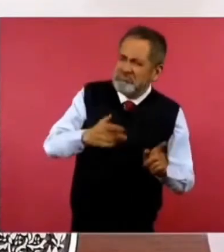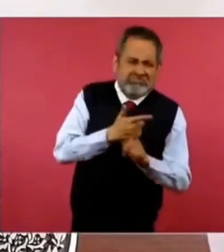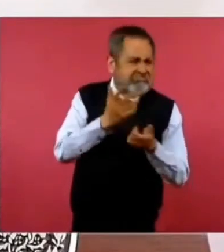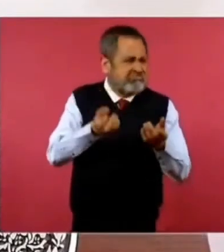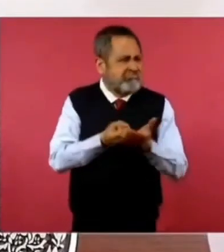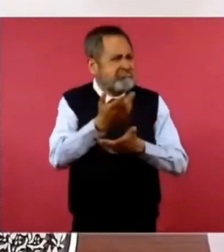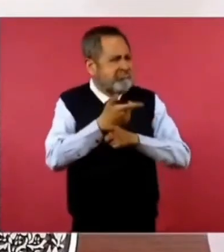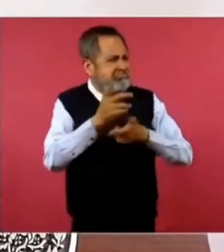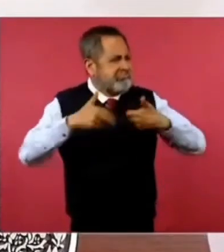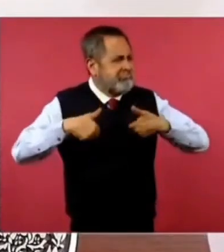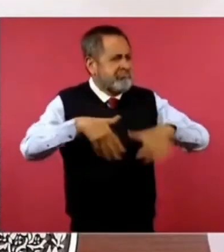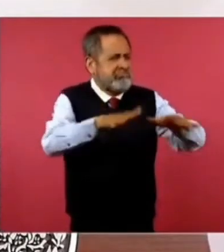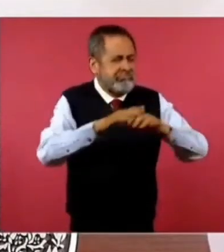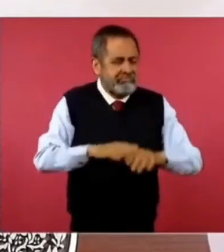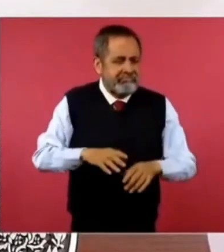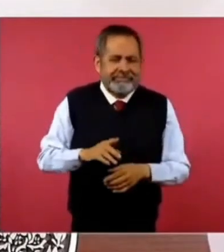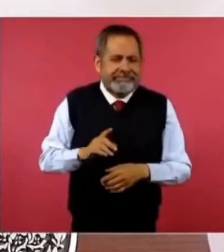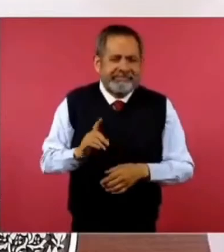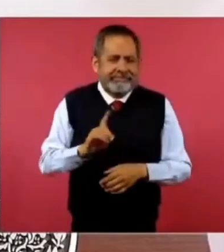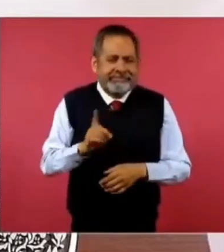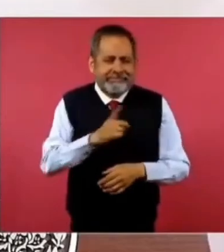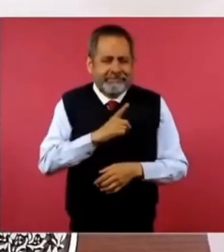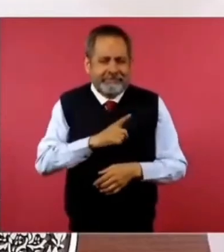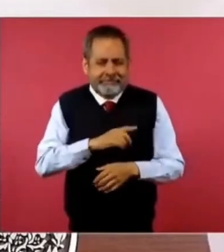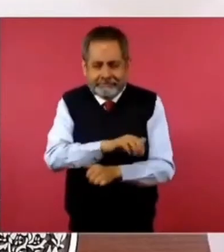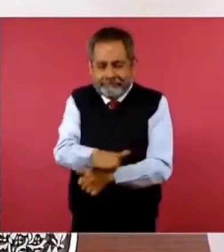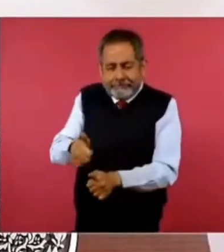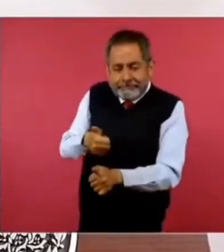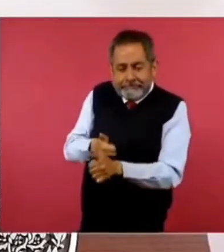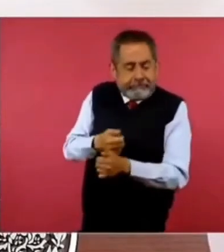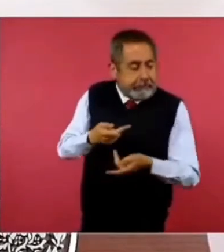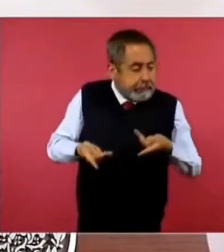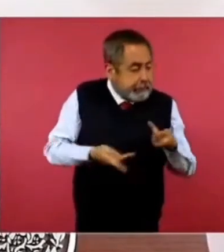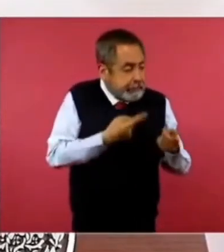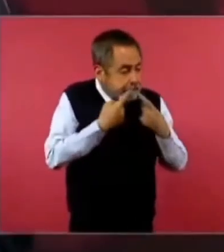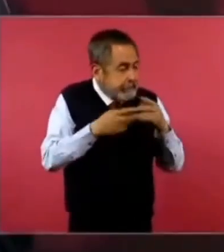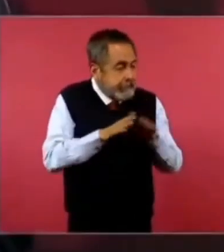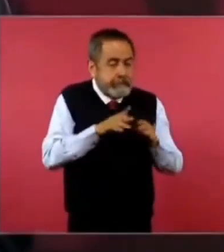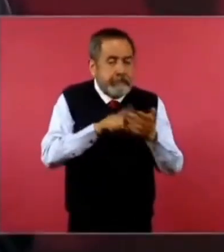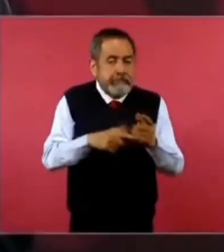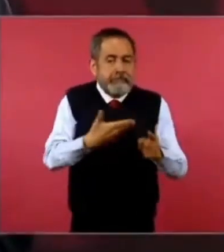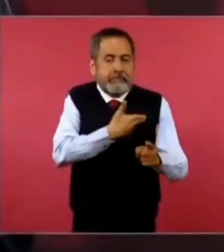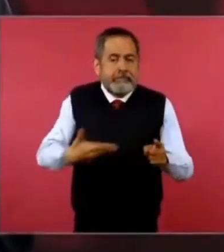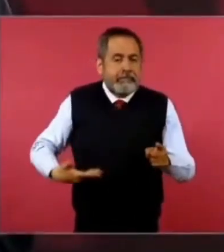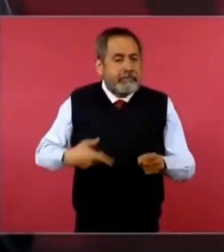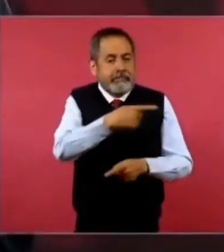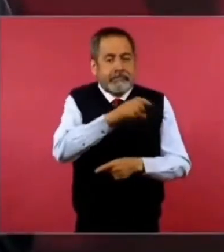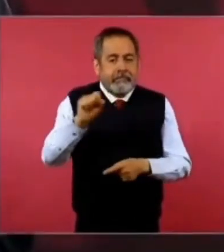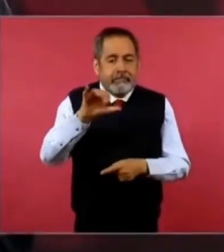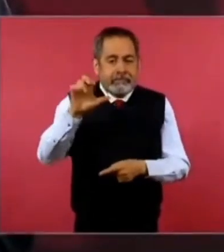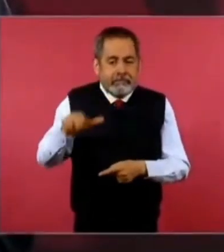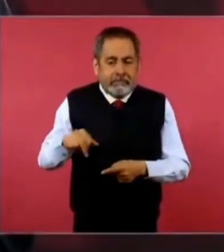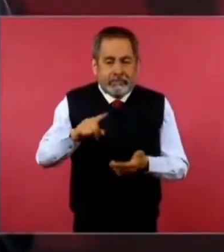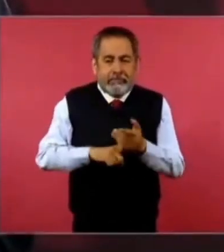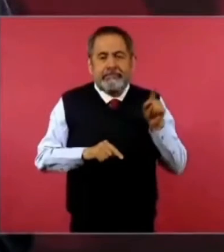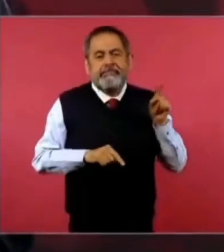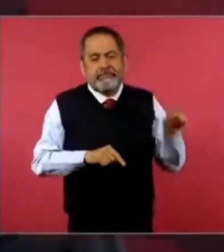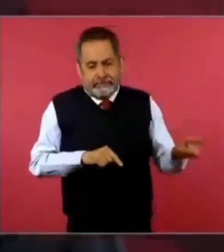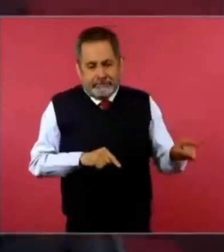a sacar una resolución así sin consultar al presidente de la Corte.